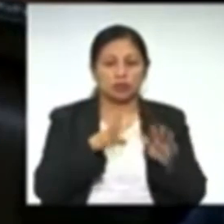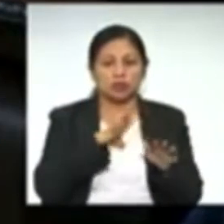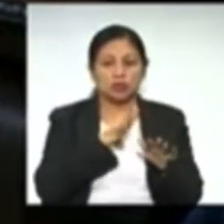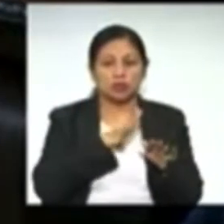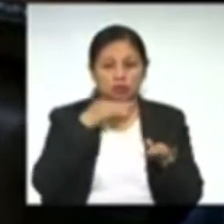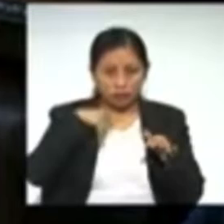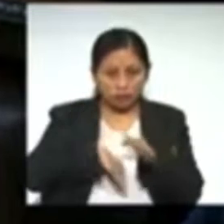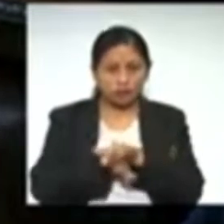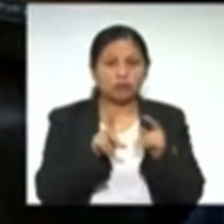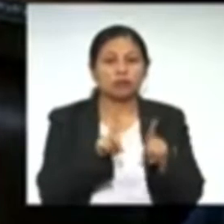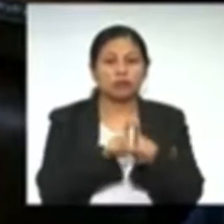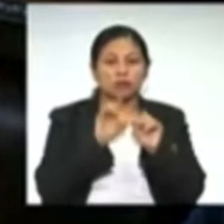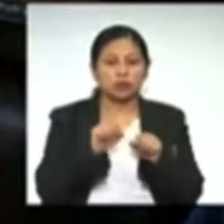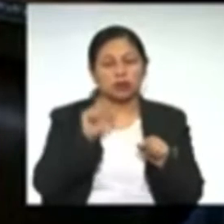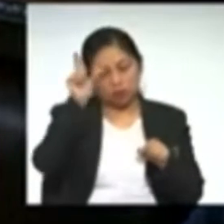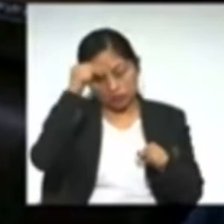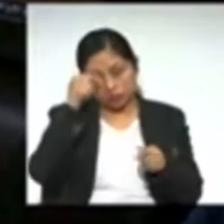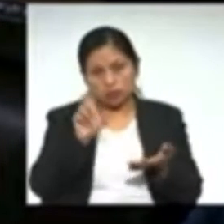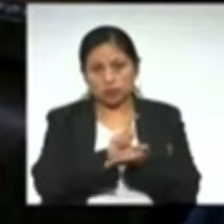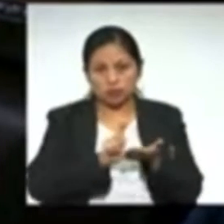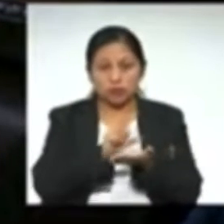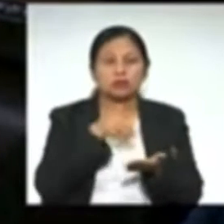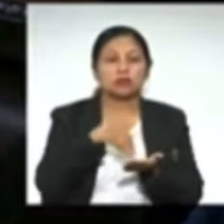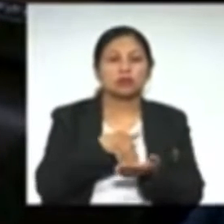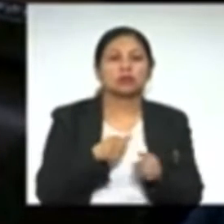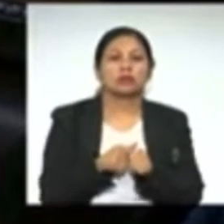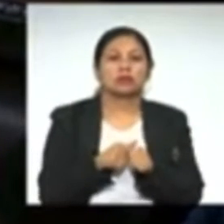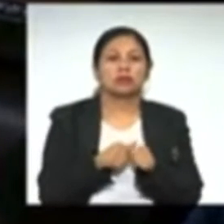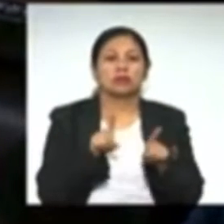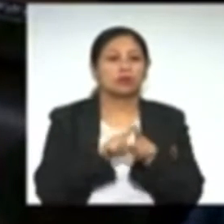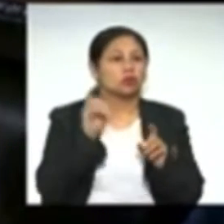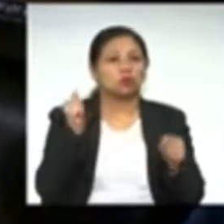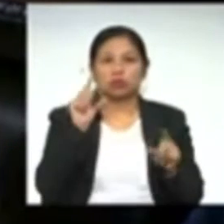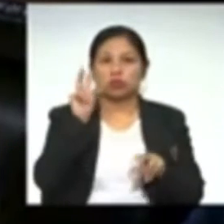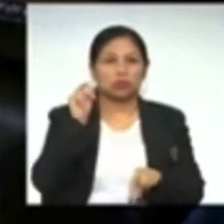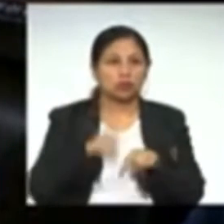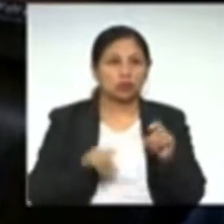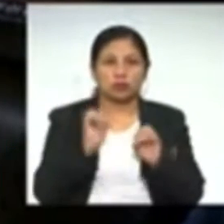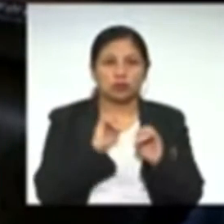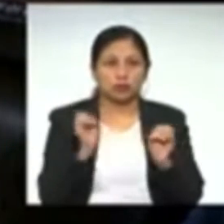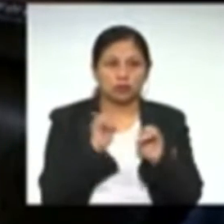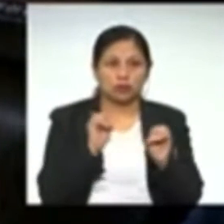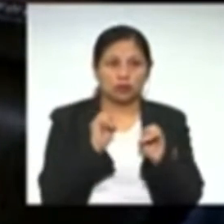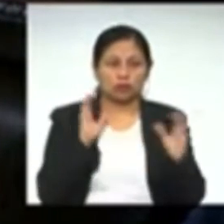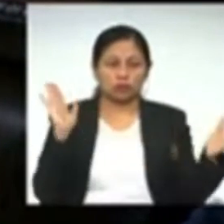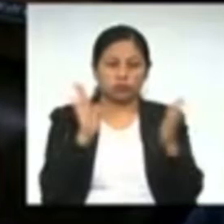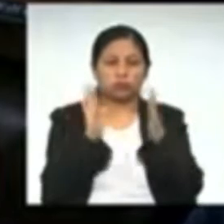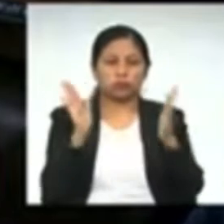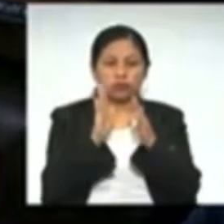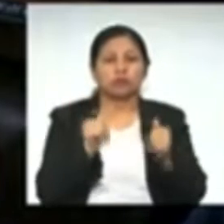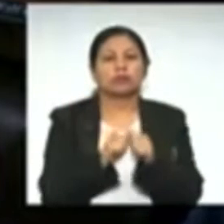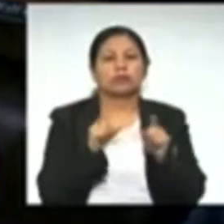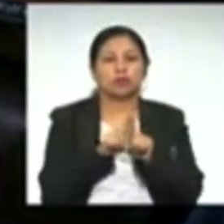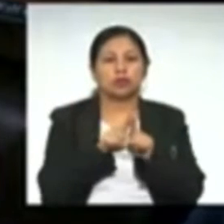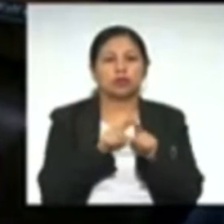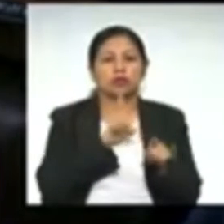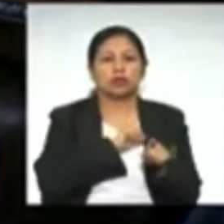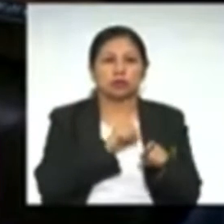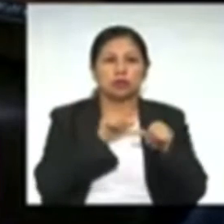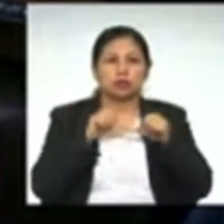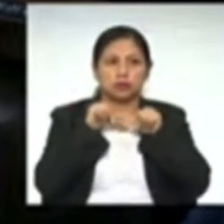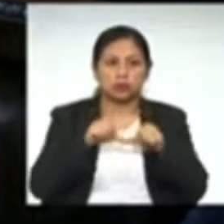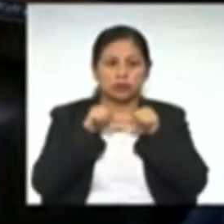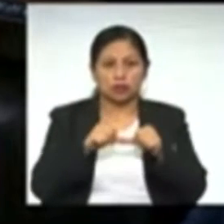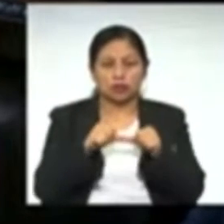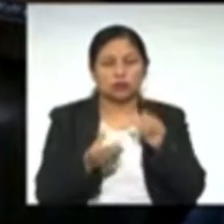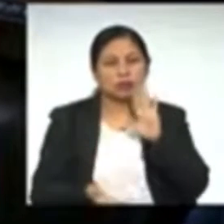quiere meter el gobierno central. No caigamos en la confrontación que insisten